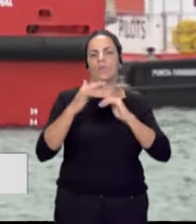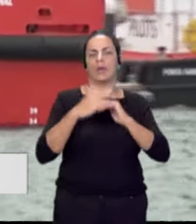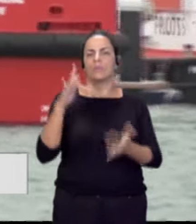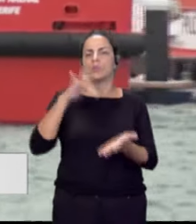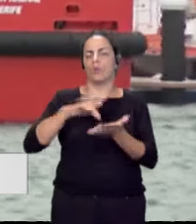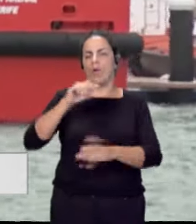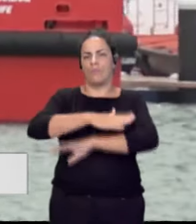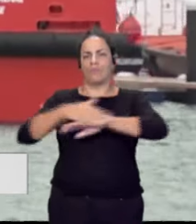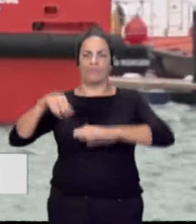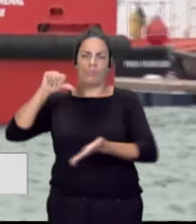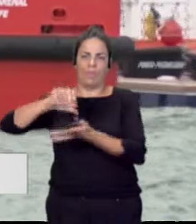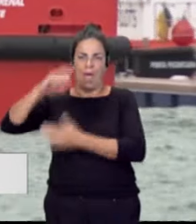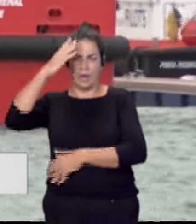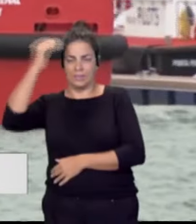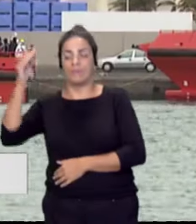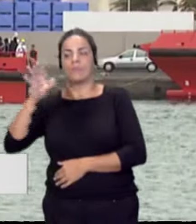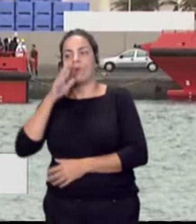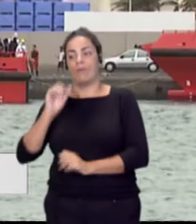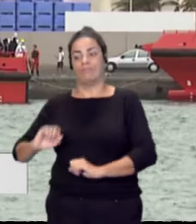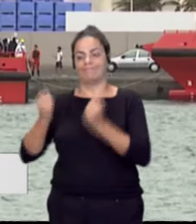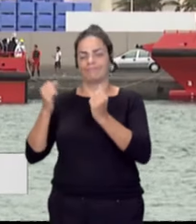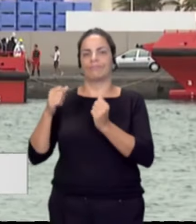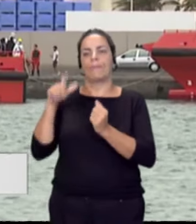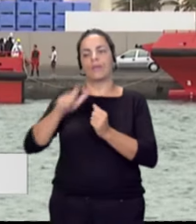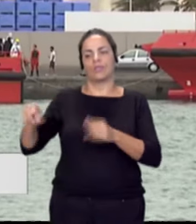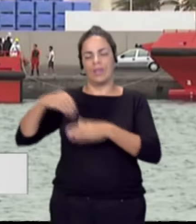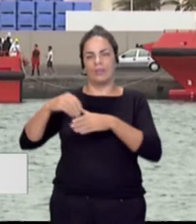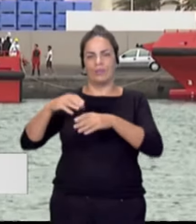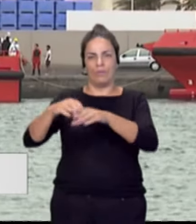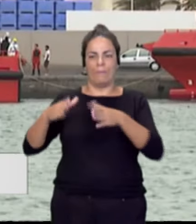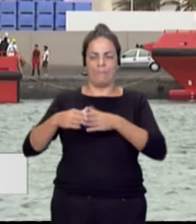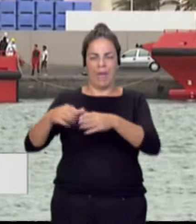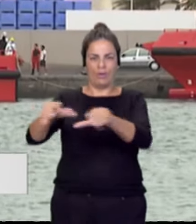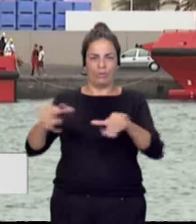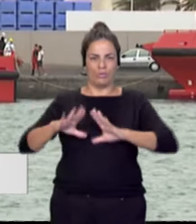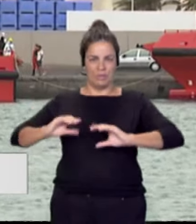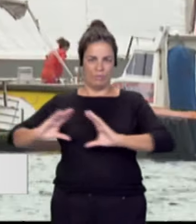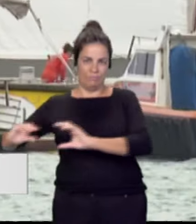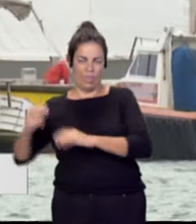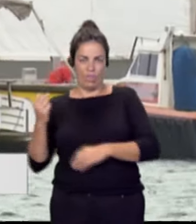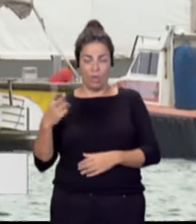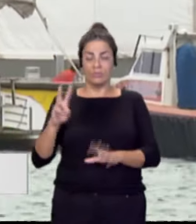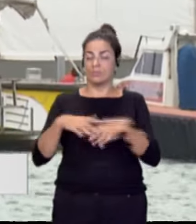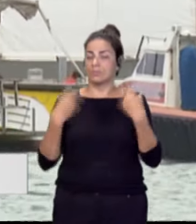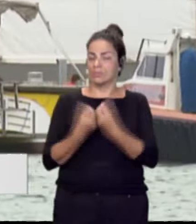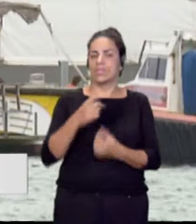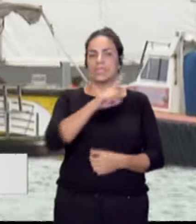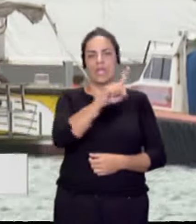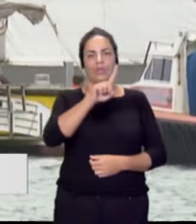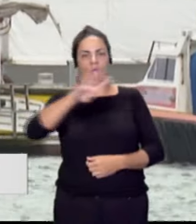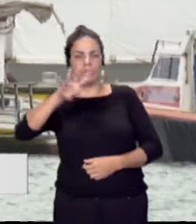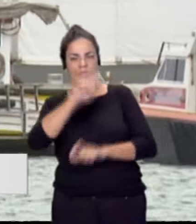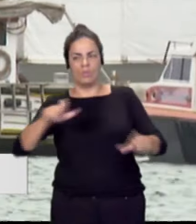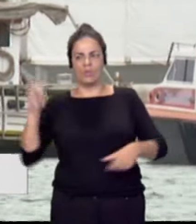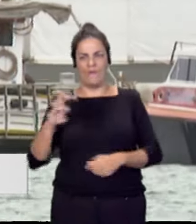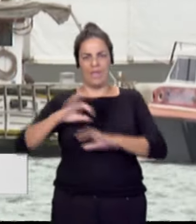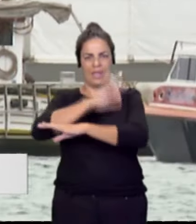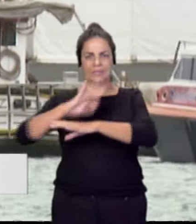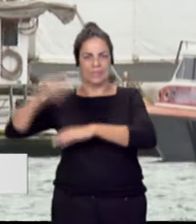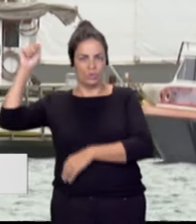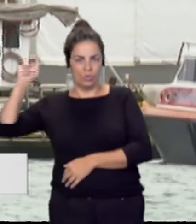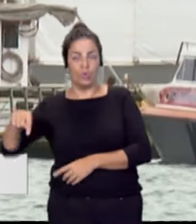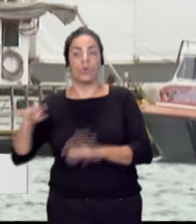en Arrecife, tras rescatar a los ocupantes de dos neumáticas. En total, 114 personas de origen subsahariano que fueron vistas en alta mar